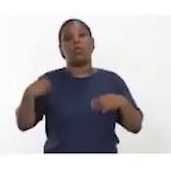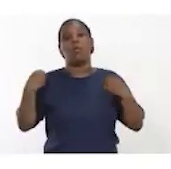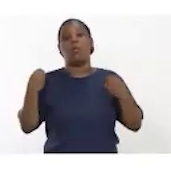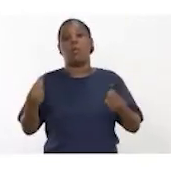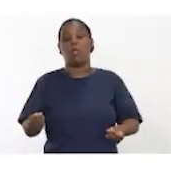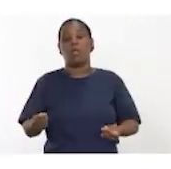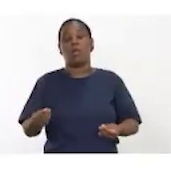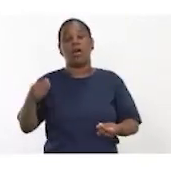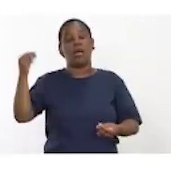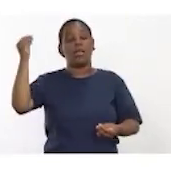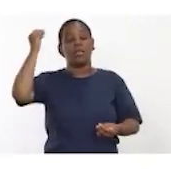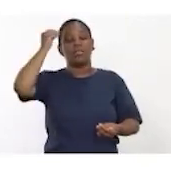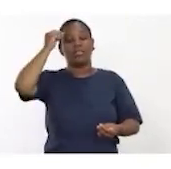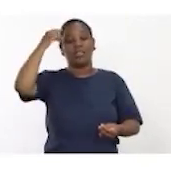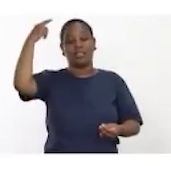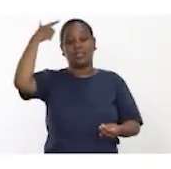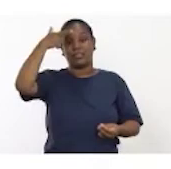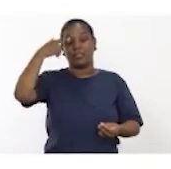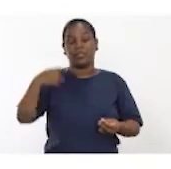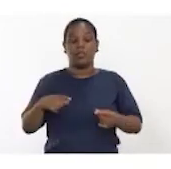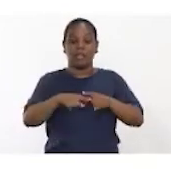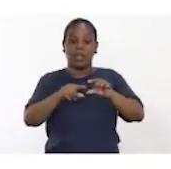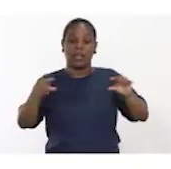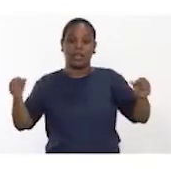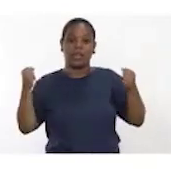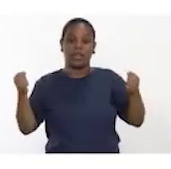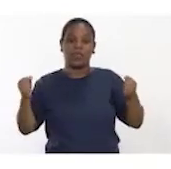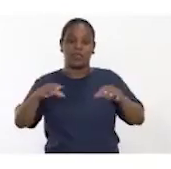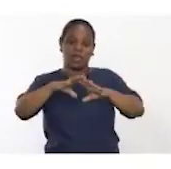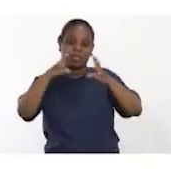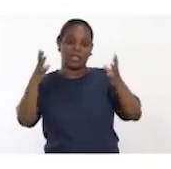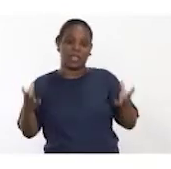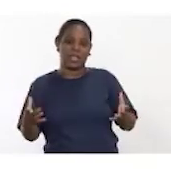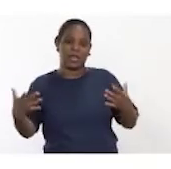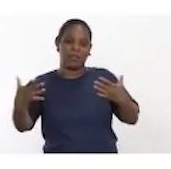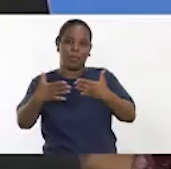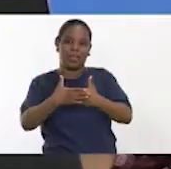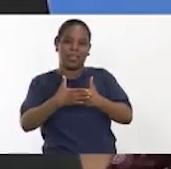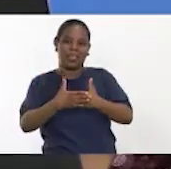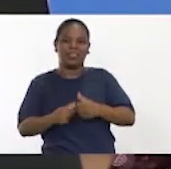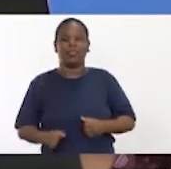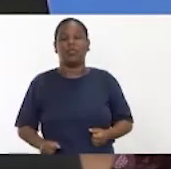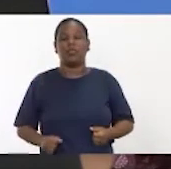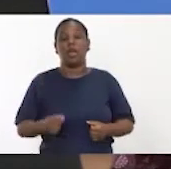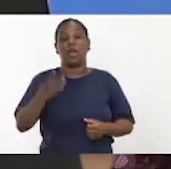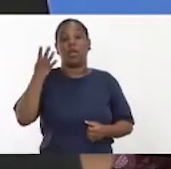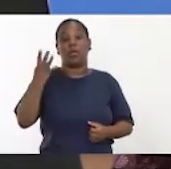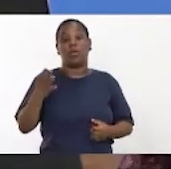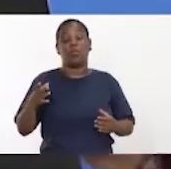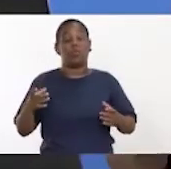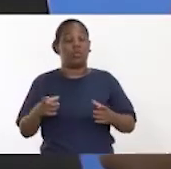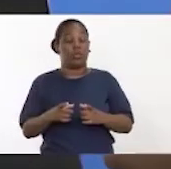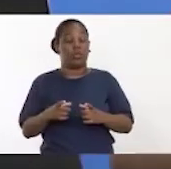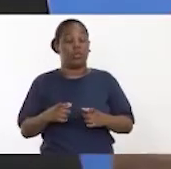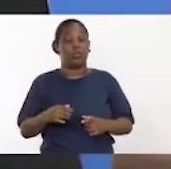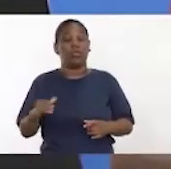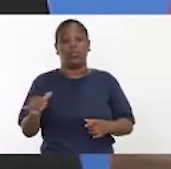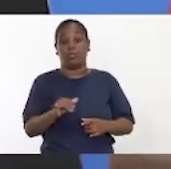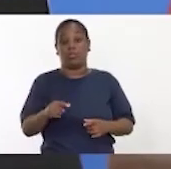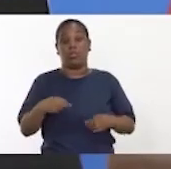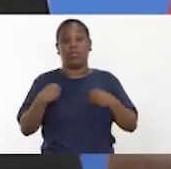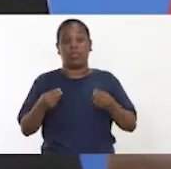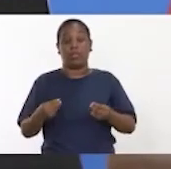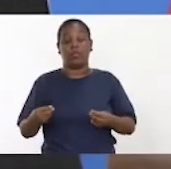rotan nos da el sentido de las líneas de fuerza del campo magnético. En cuarto por encuentro también